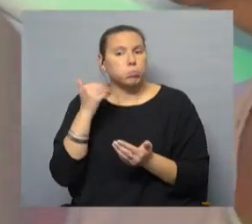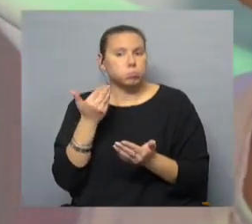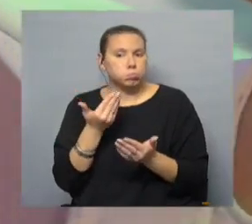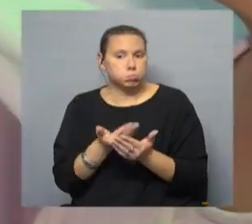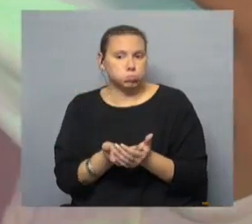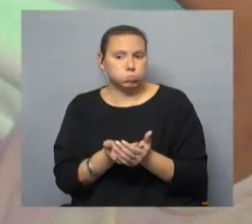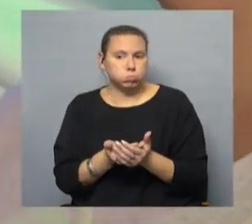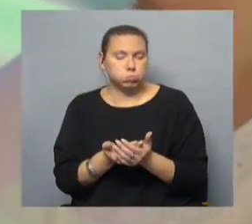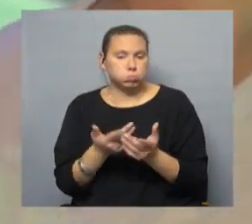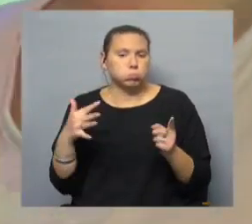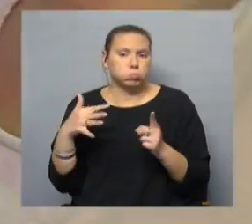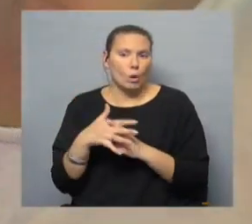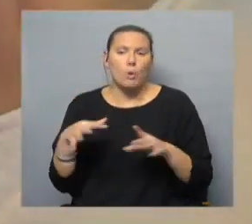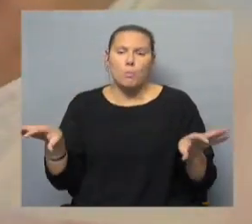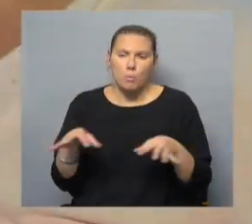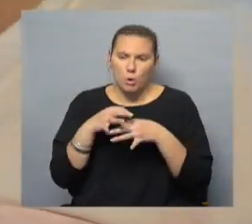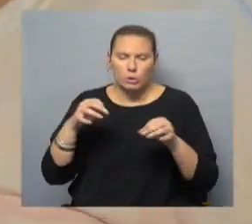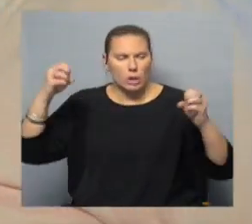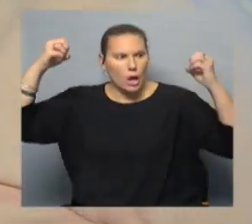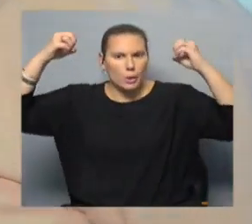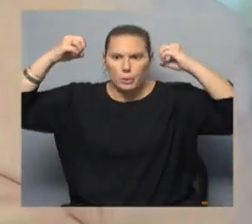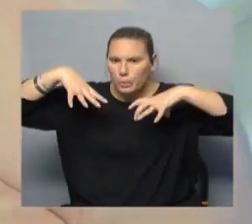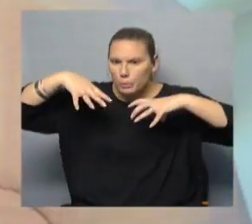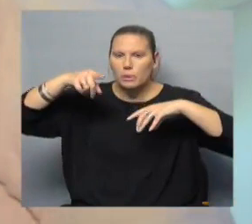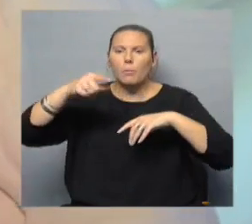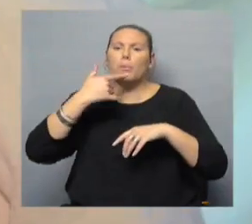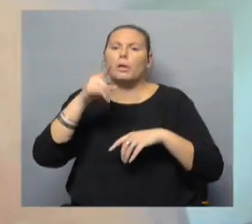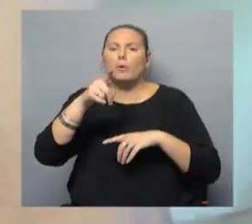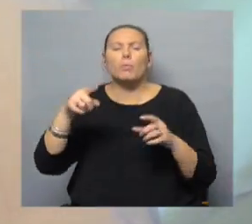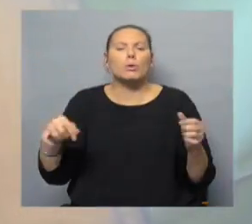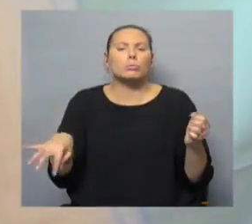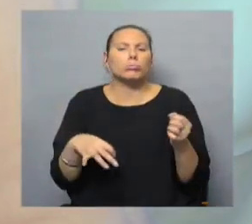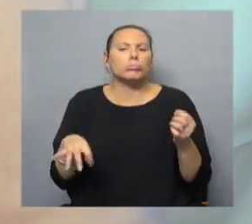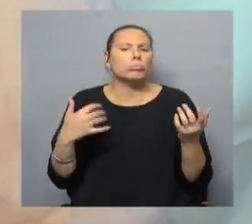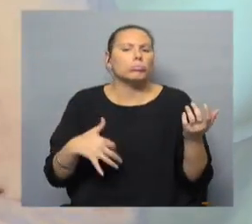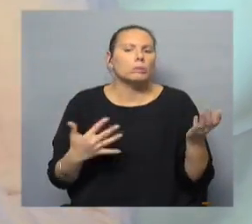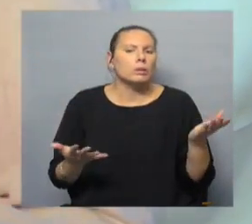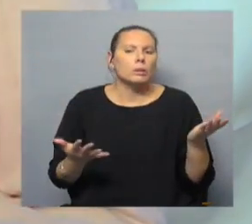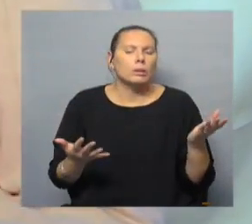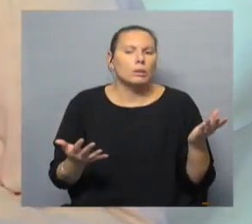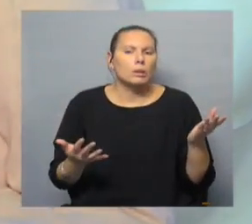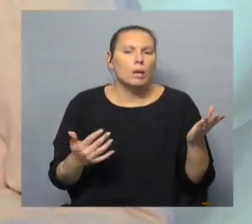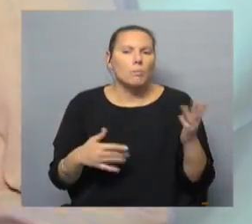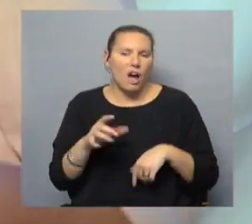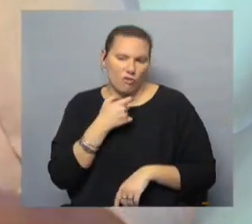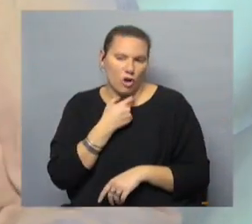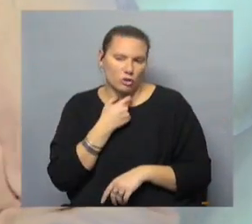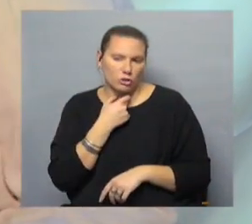que incluye música, luces. Vos, por ejemplo, ¿qué instrumento tocas? Bueno, uso fundamentalmente la voz